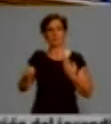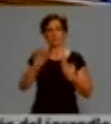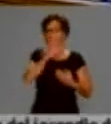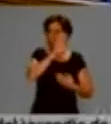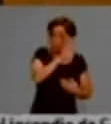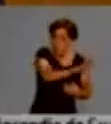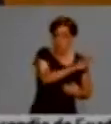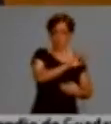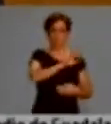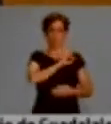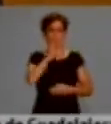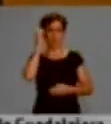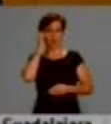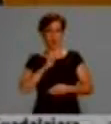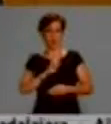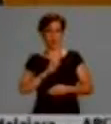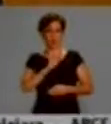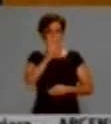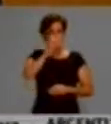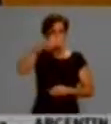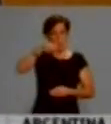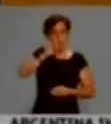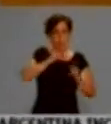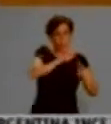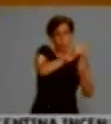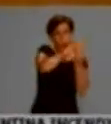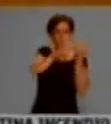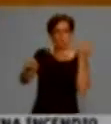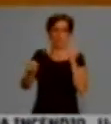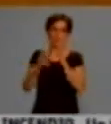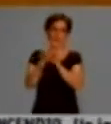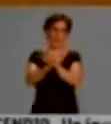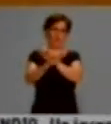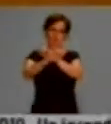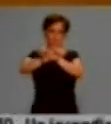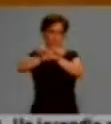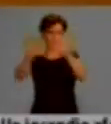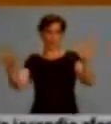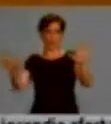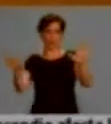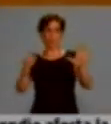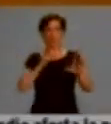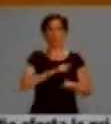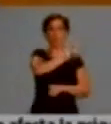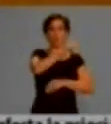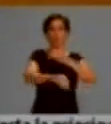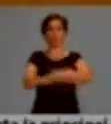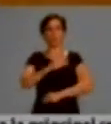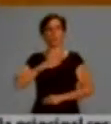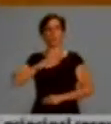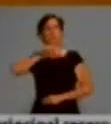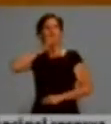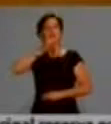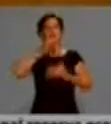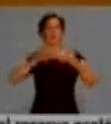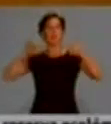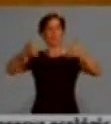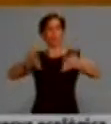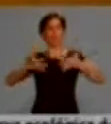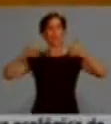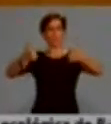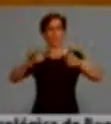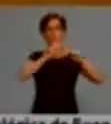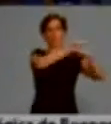Sus SMS, señor Rajoy, hablan por sí solos. Usted ha utilizado mis citas en su discurso. Yo voy a